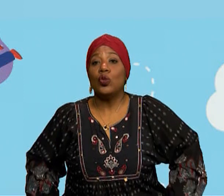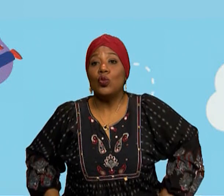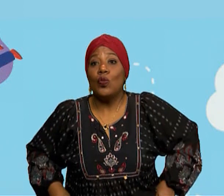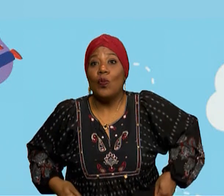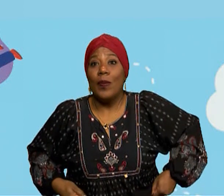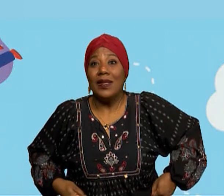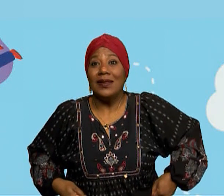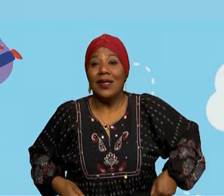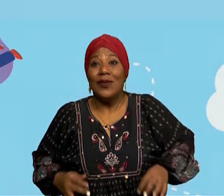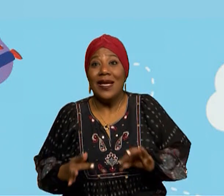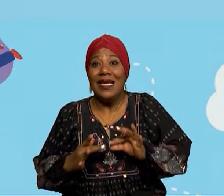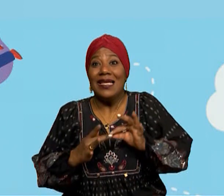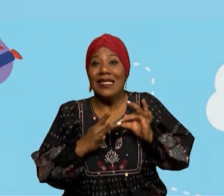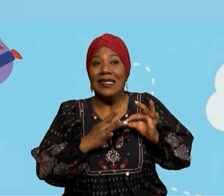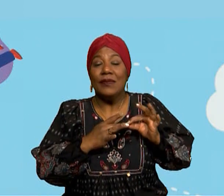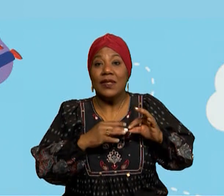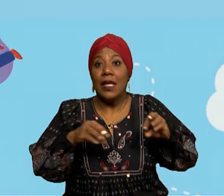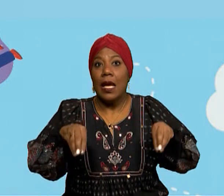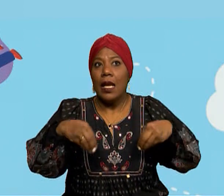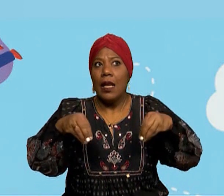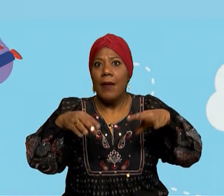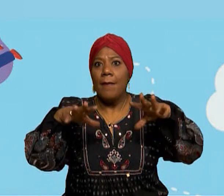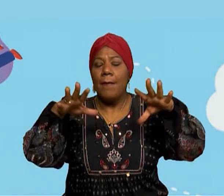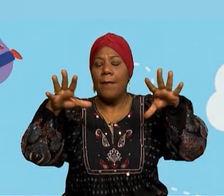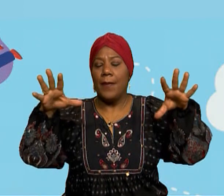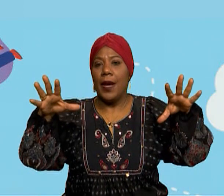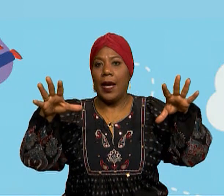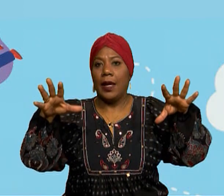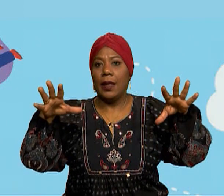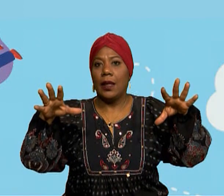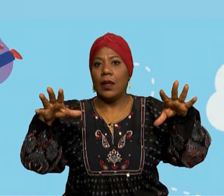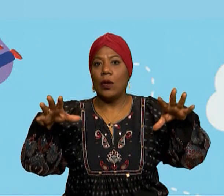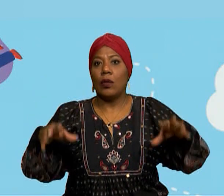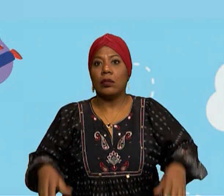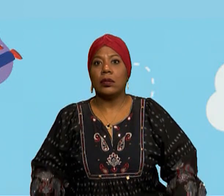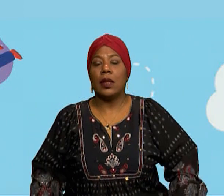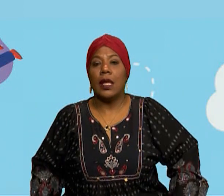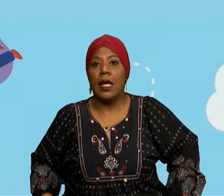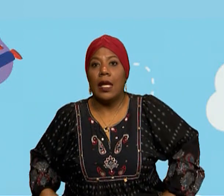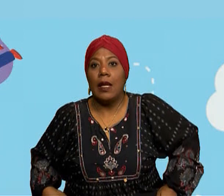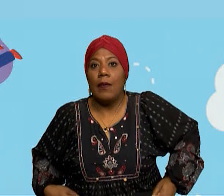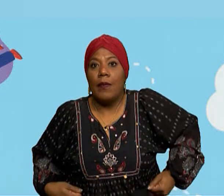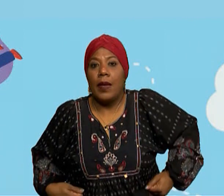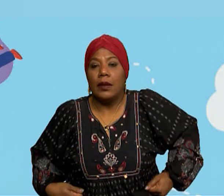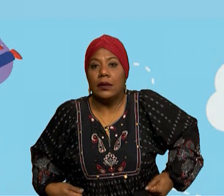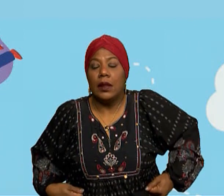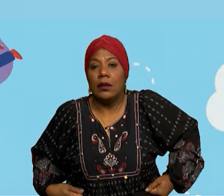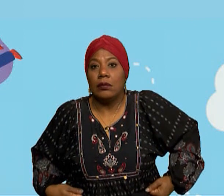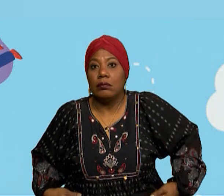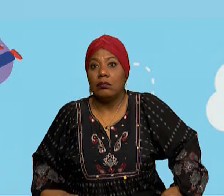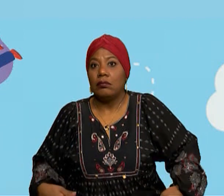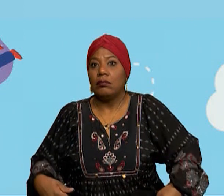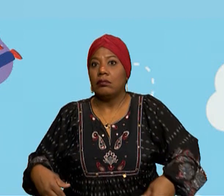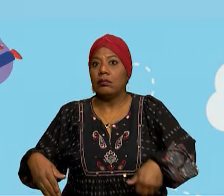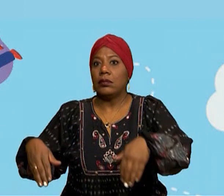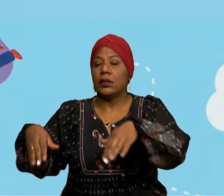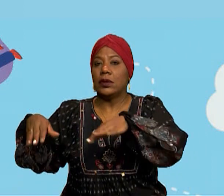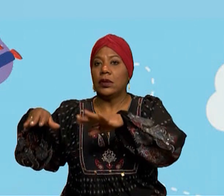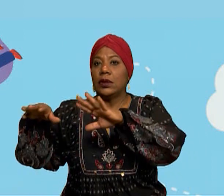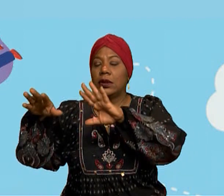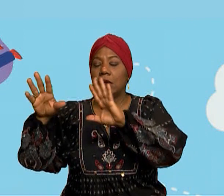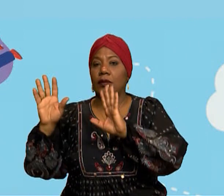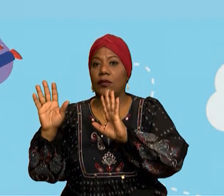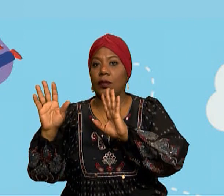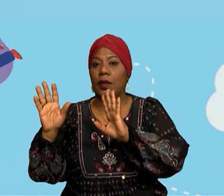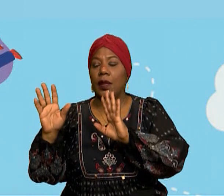mágico. Después de esto, el pantalón se fue volando y el niño le dijo: quiero que